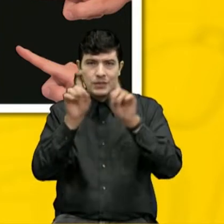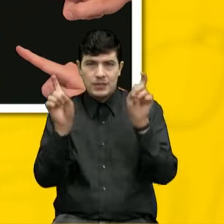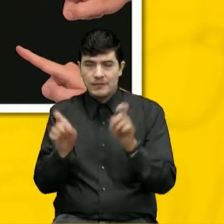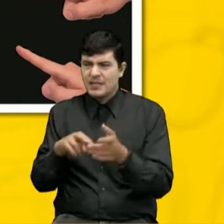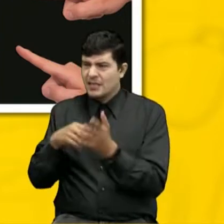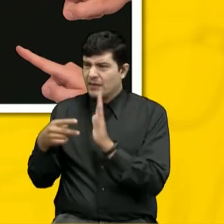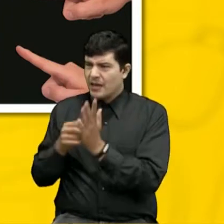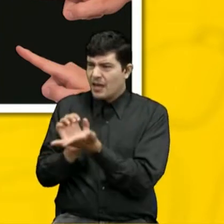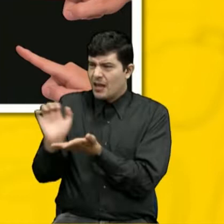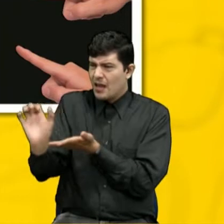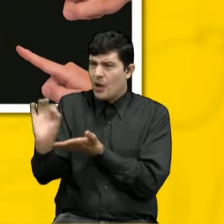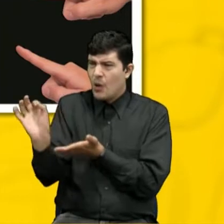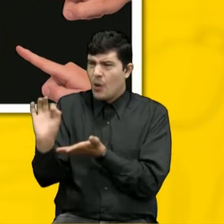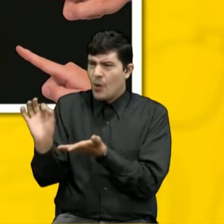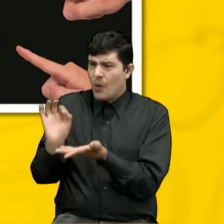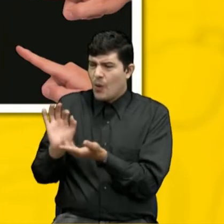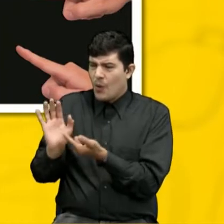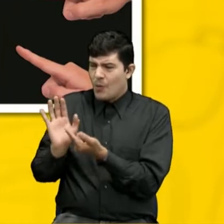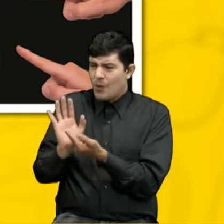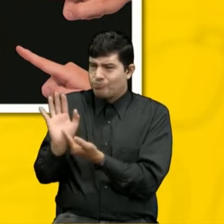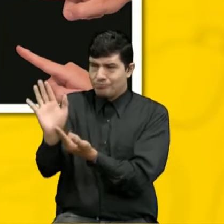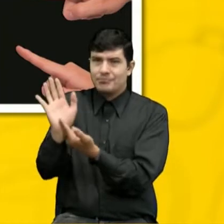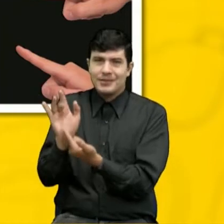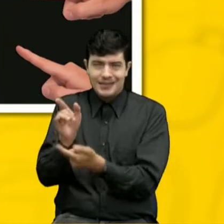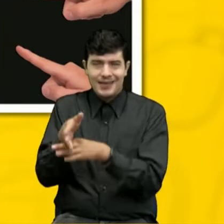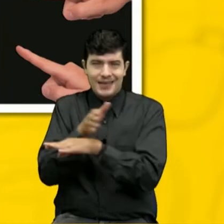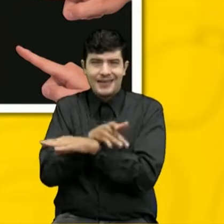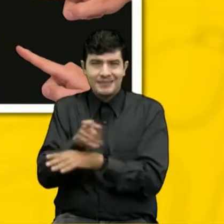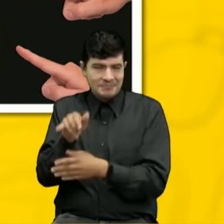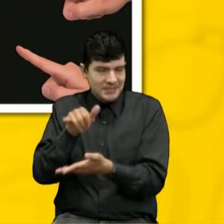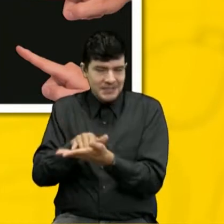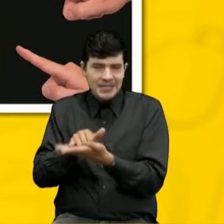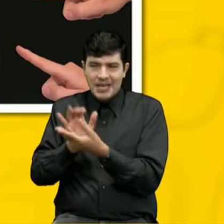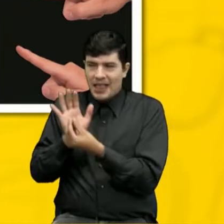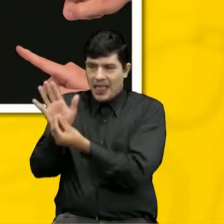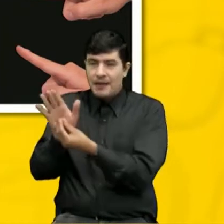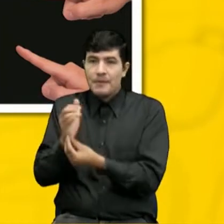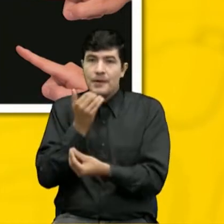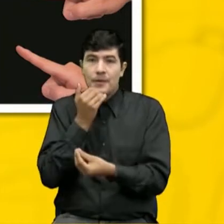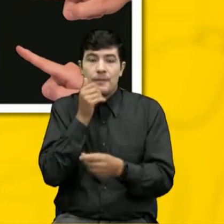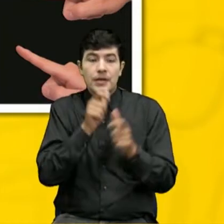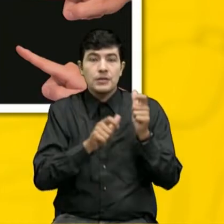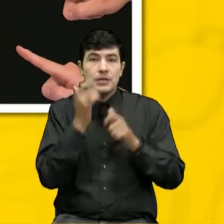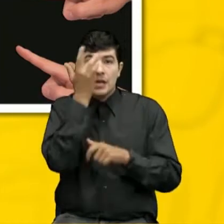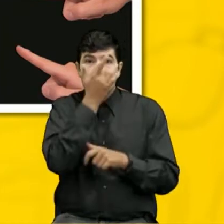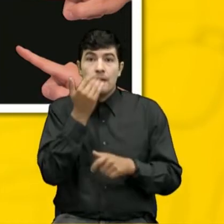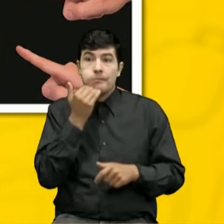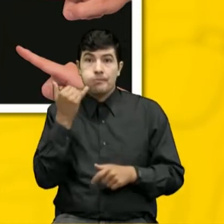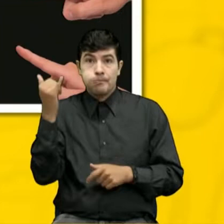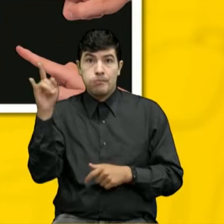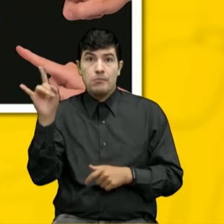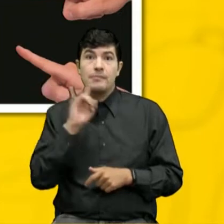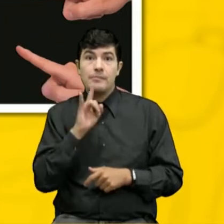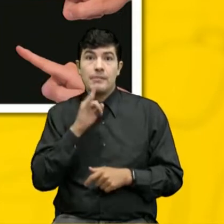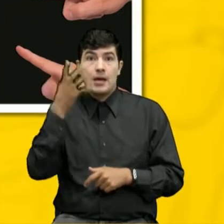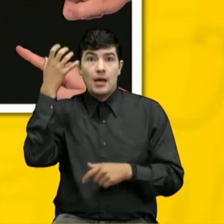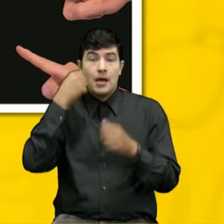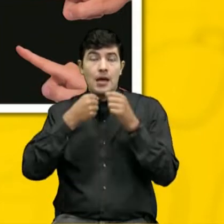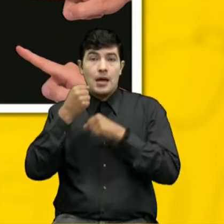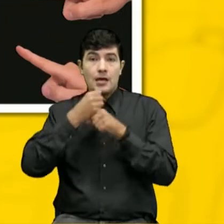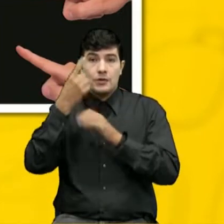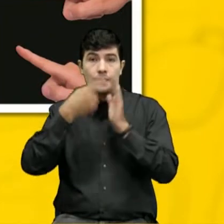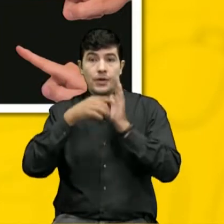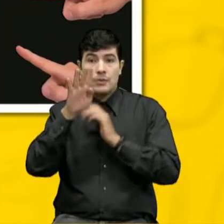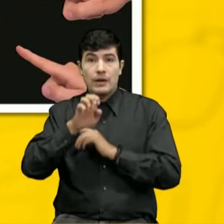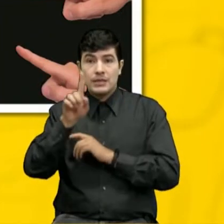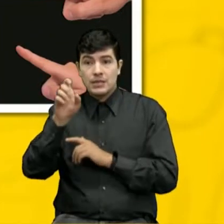es la segregación y el apartheid? Tú lo mencionabas hace un momento, las personas por el color de su piel. En Estados Unidos se vivió esto en los años 60, en los años 70,